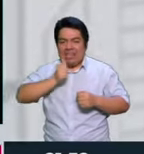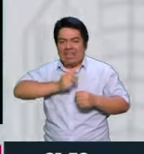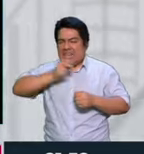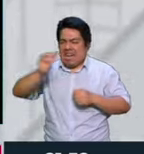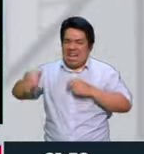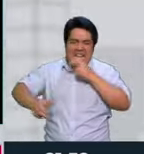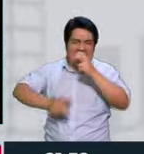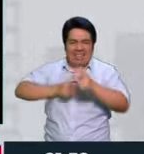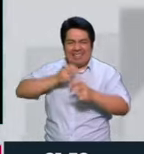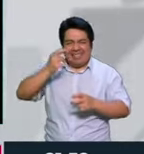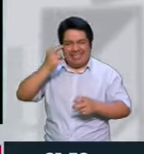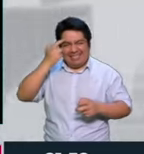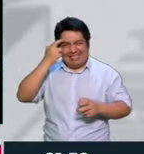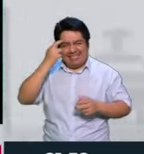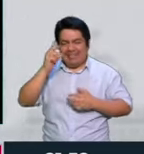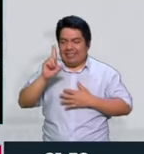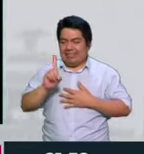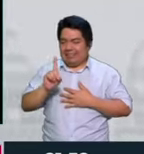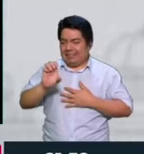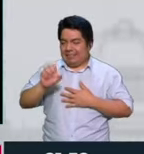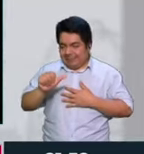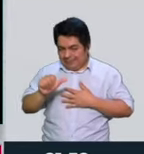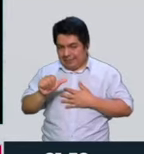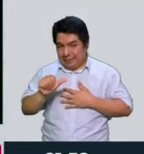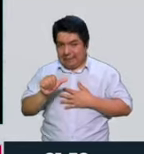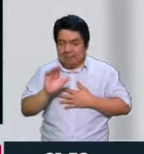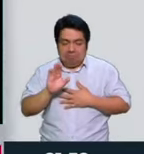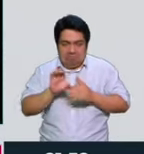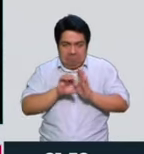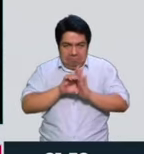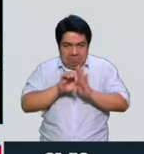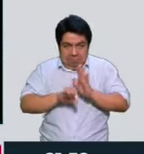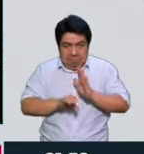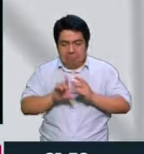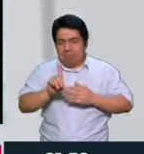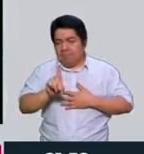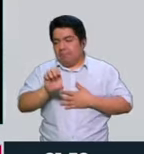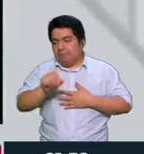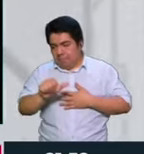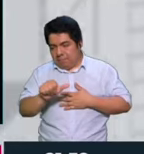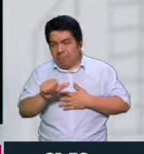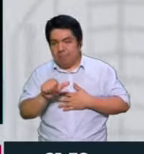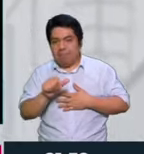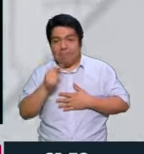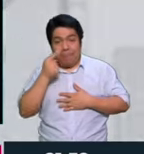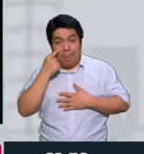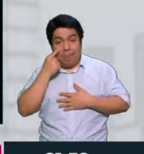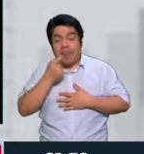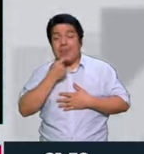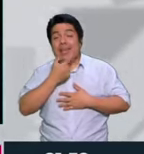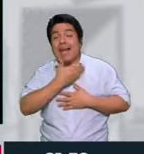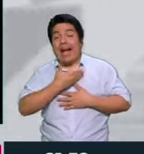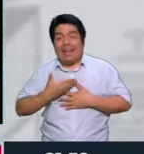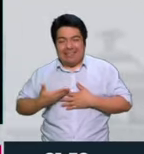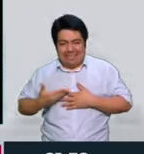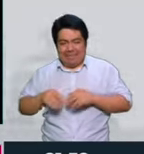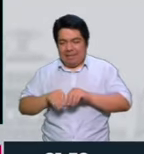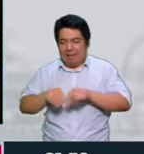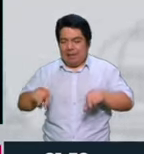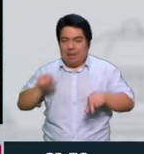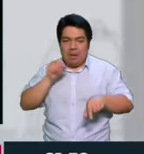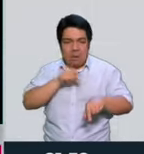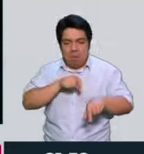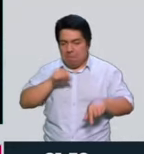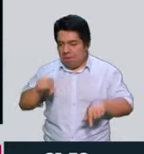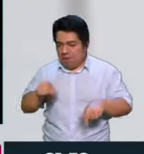que la DEA, por ejemplo, solo por citar un ejemplo, ha referido y ha filtrado a propósito del presidente López Obrador, y que hay